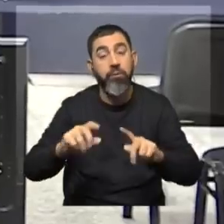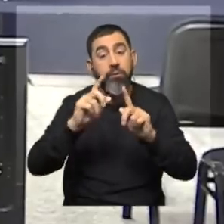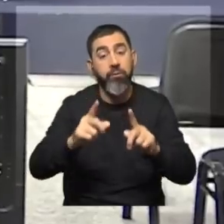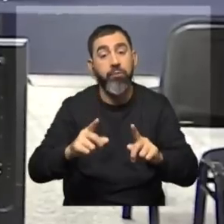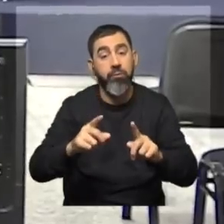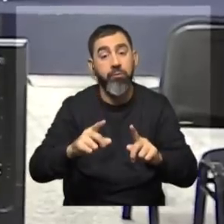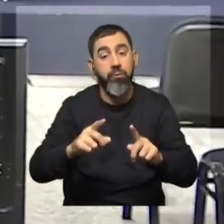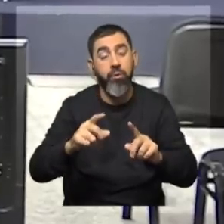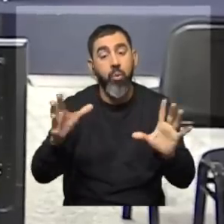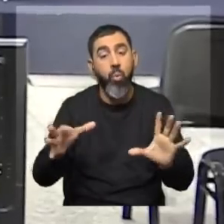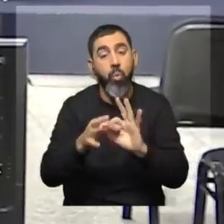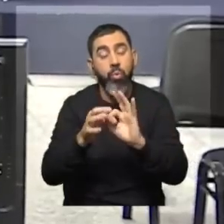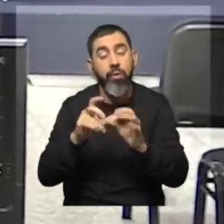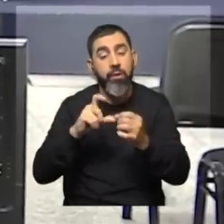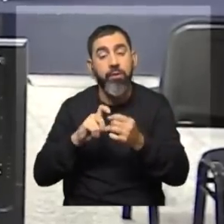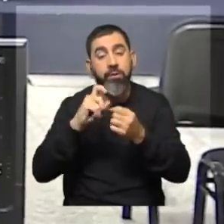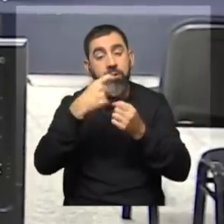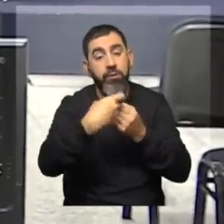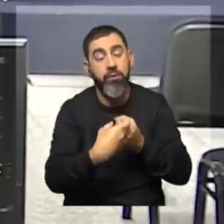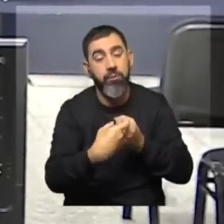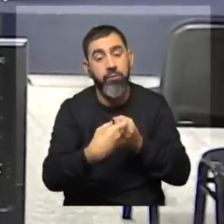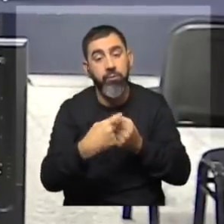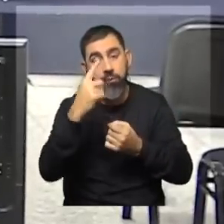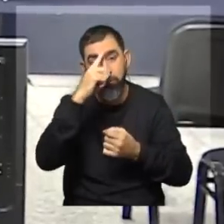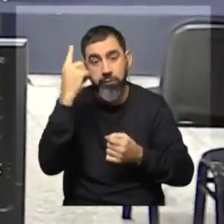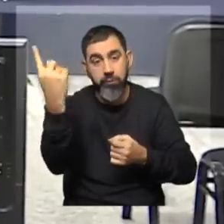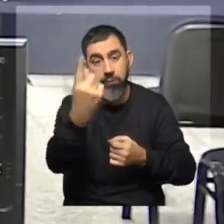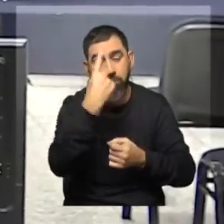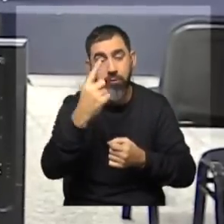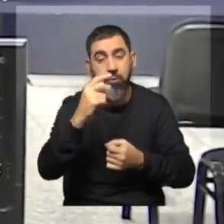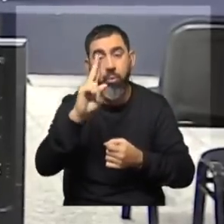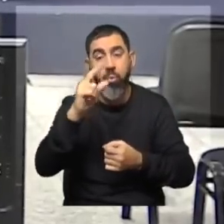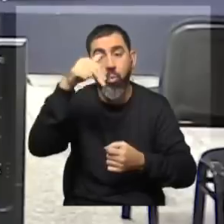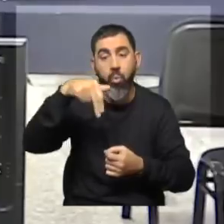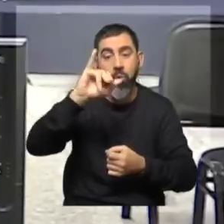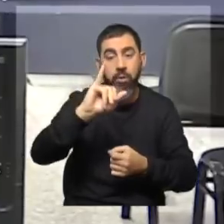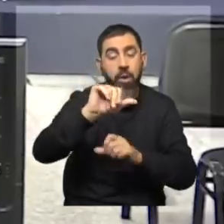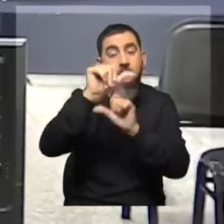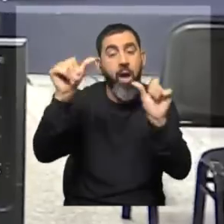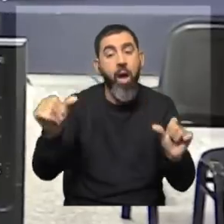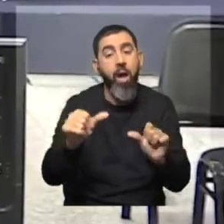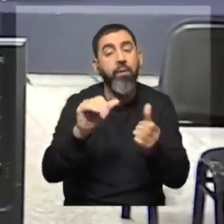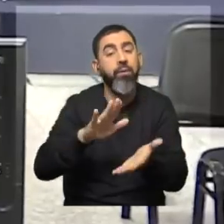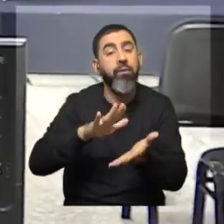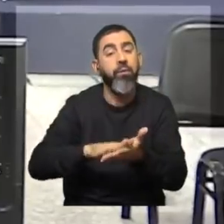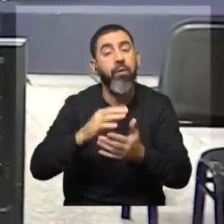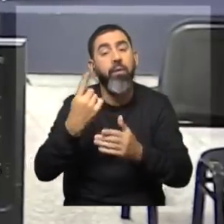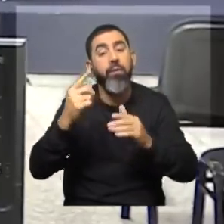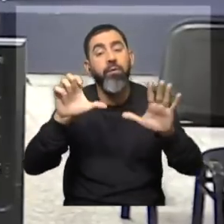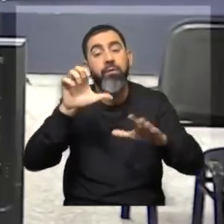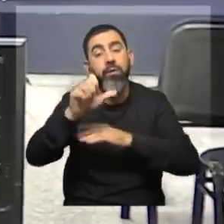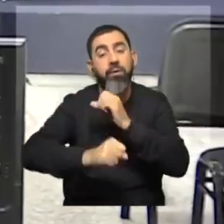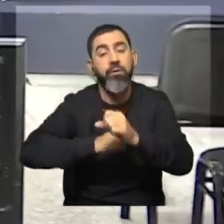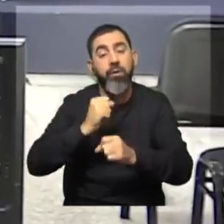la Unión de sindicatos internacional la uni una actividad sobre los 16 años